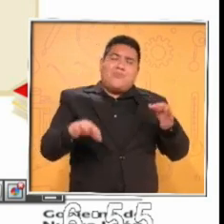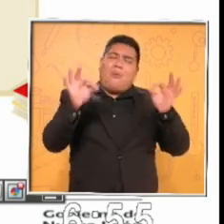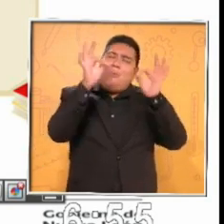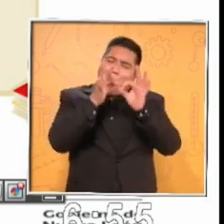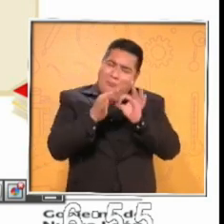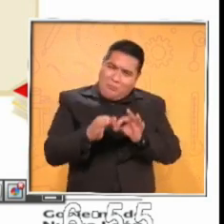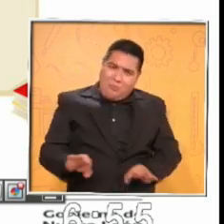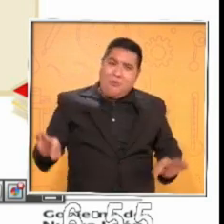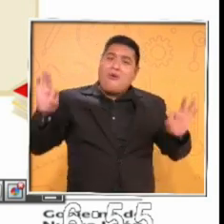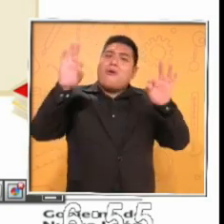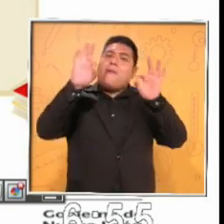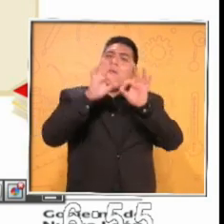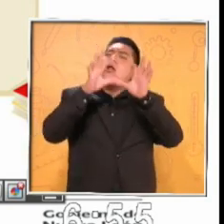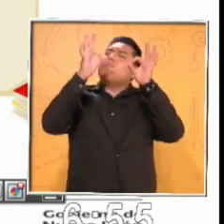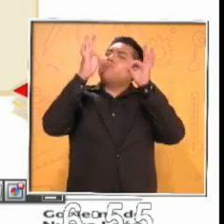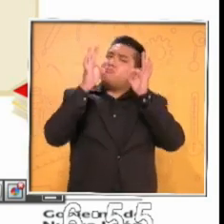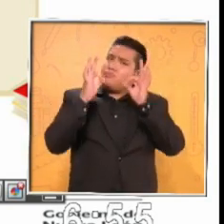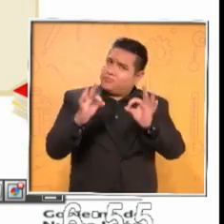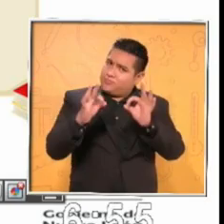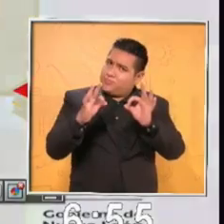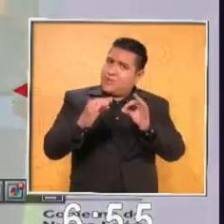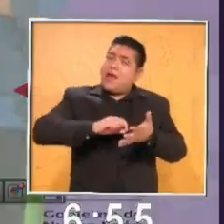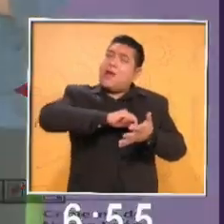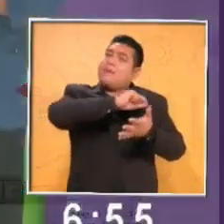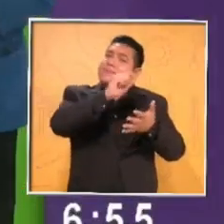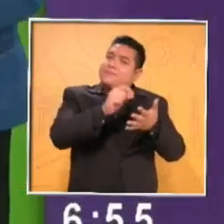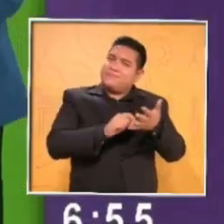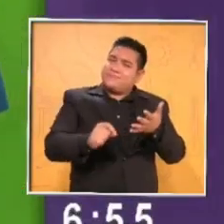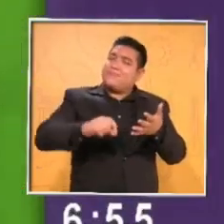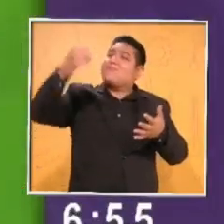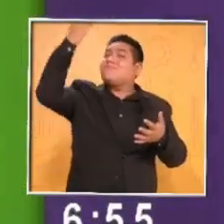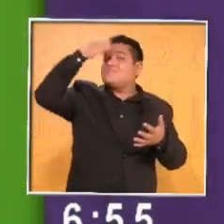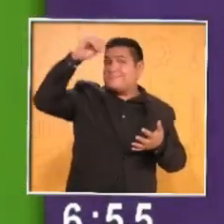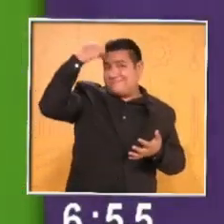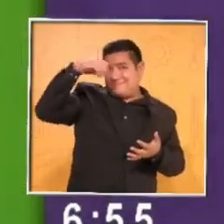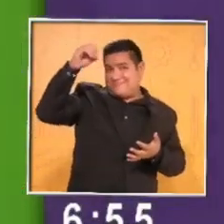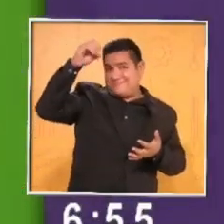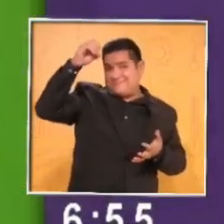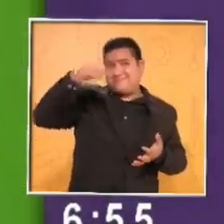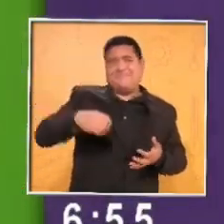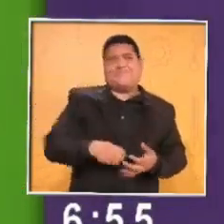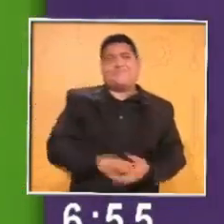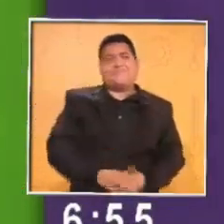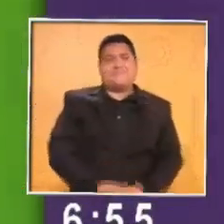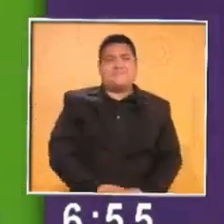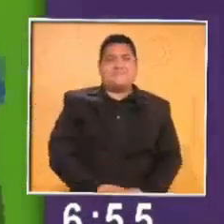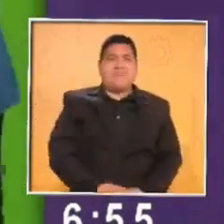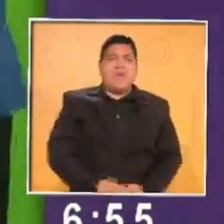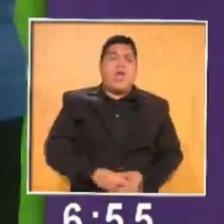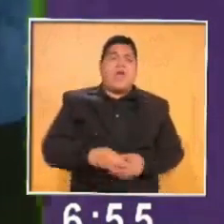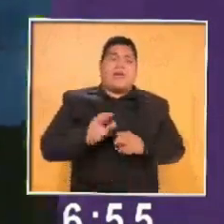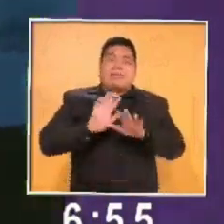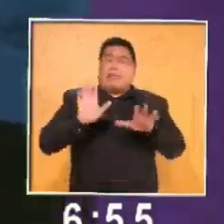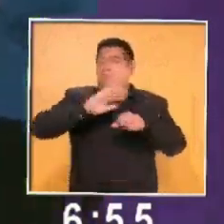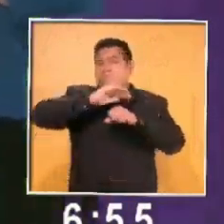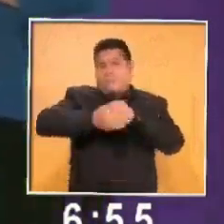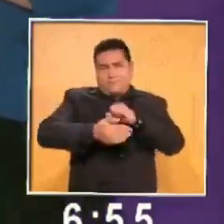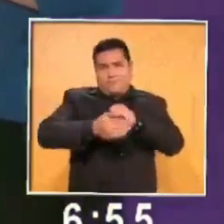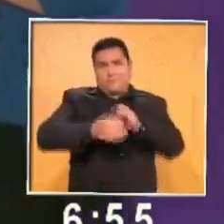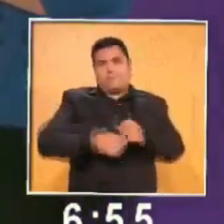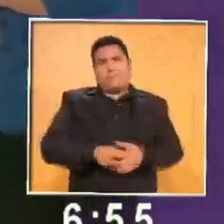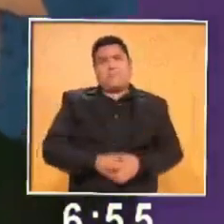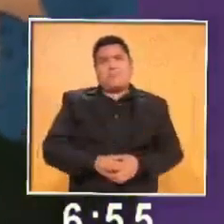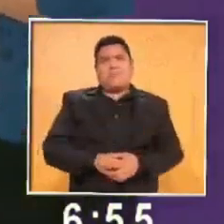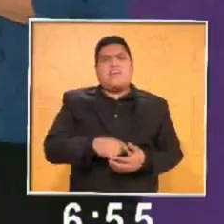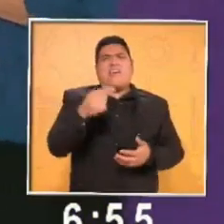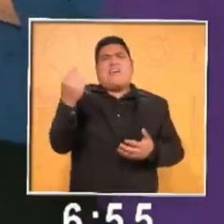importantes para una correcta y adecuada redacción de nuestro artículo de opinión. Por último, jóvenes,